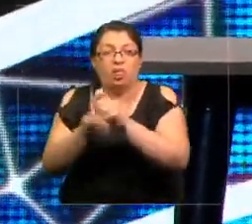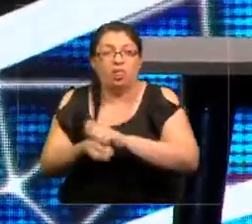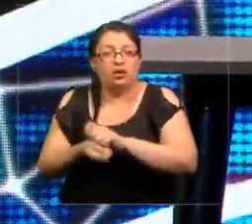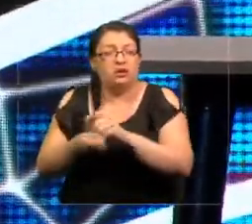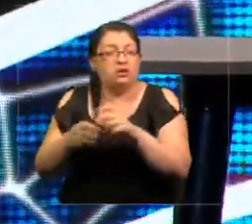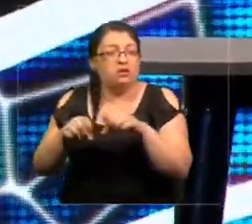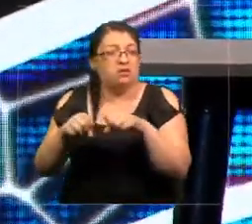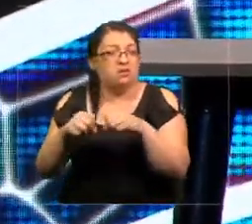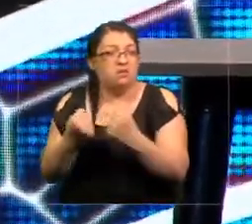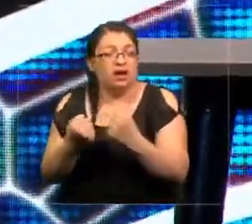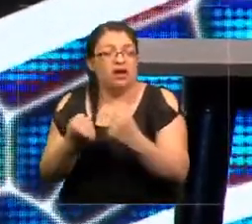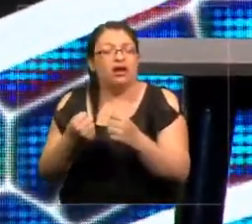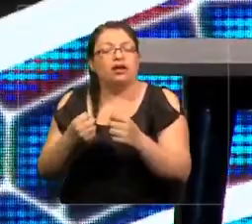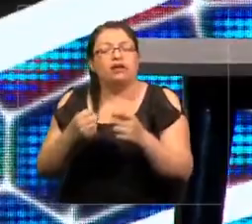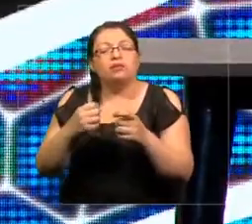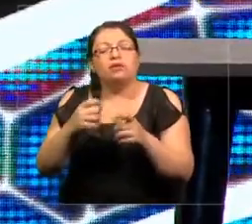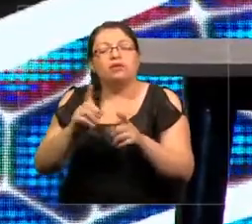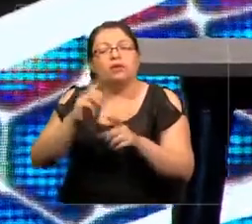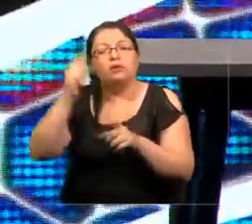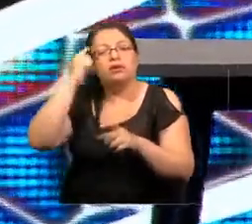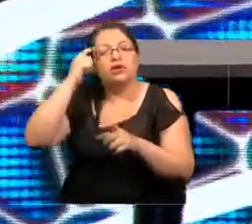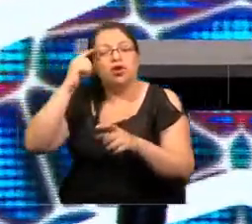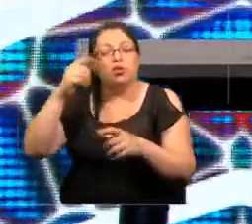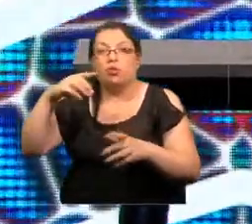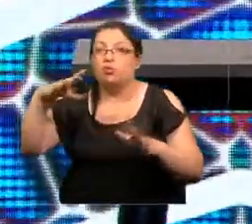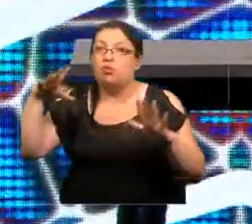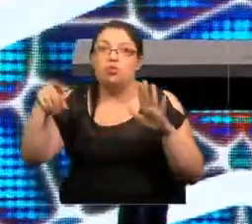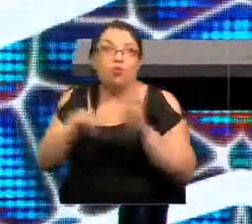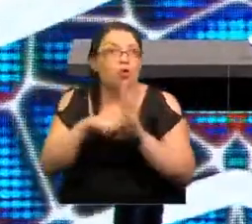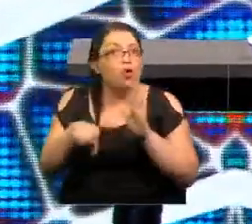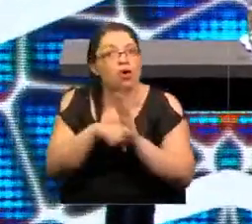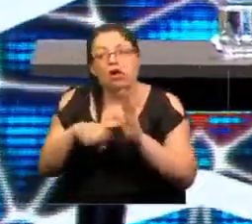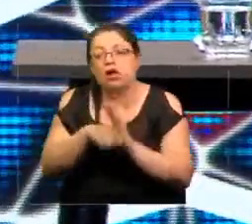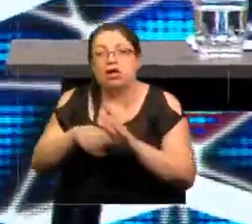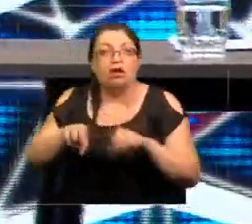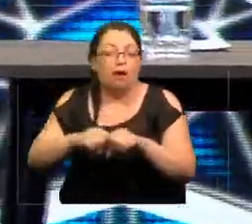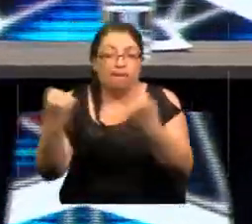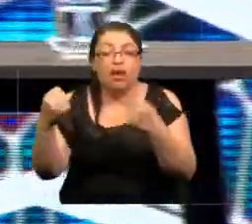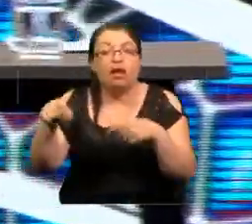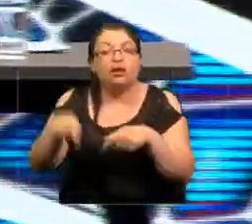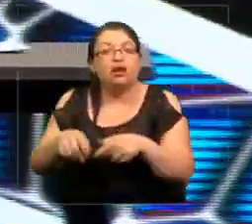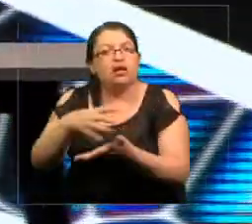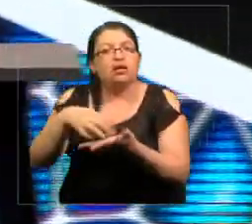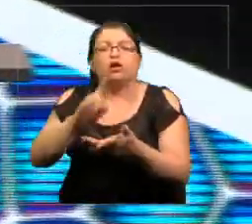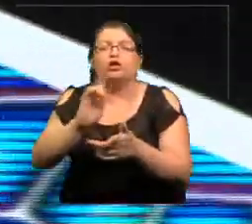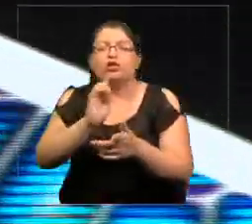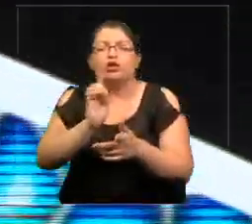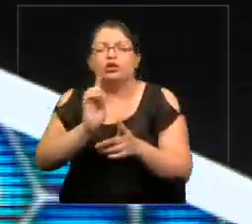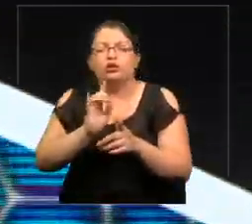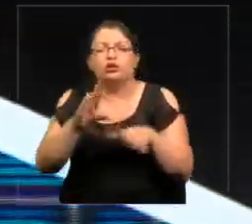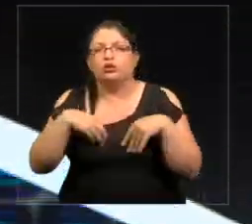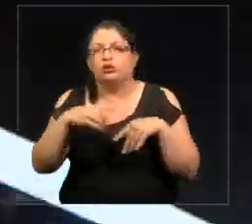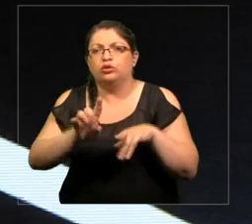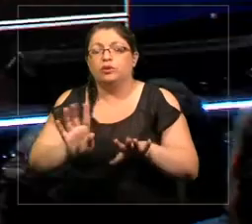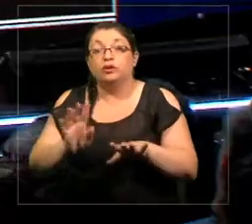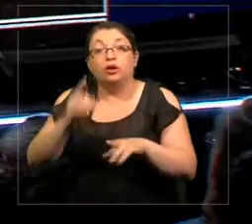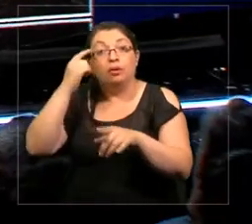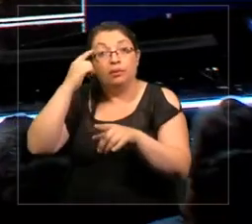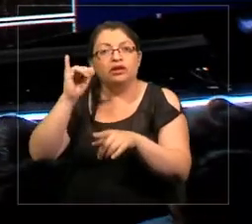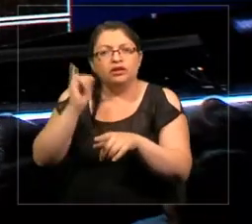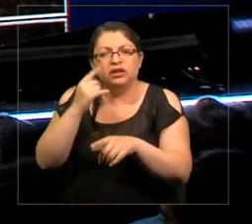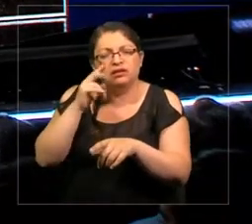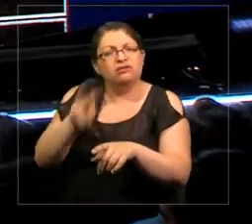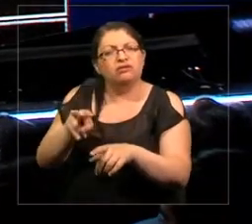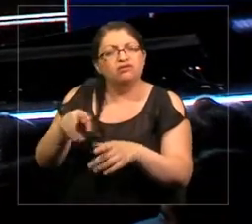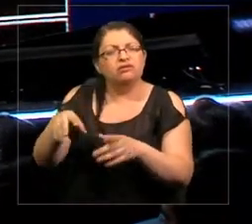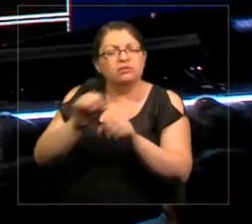porque también hay visiones catastrofistas de la ciudad que tampoco hay que adoptar pero vemos claramente